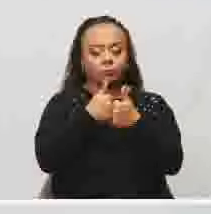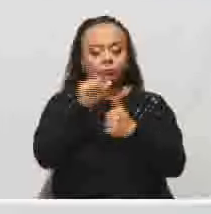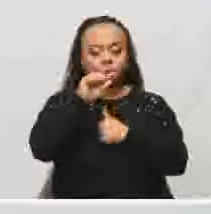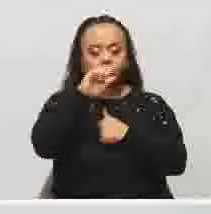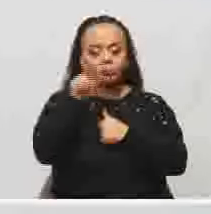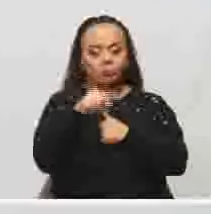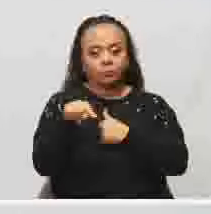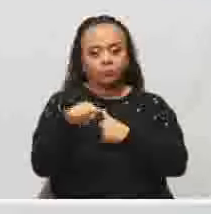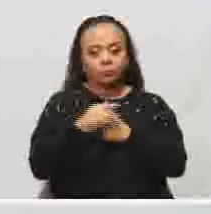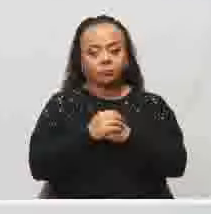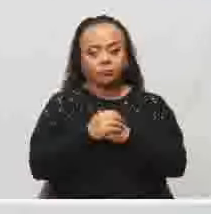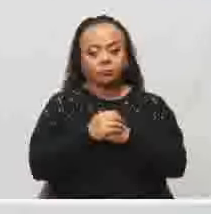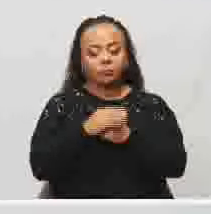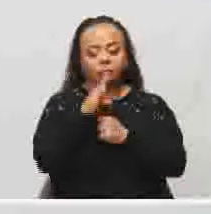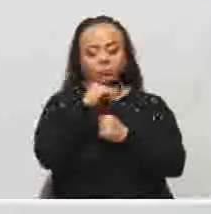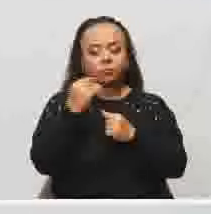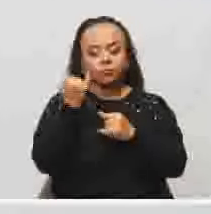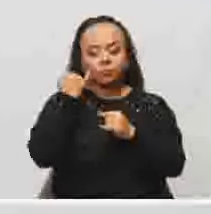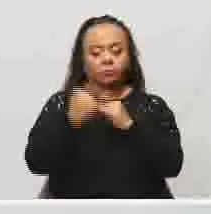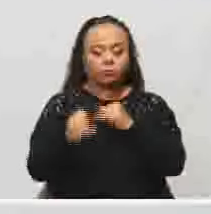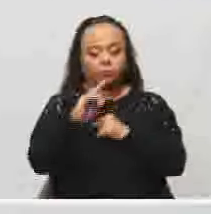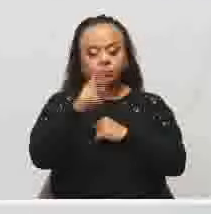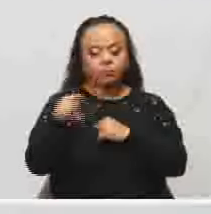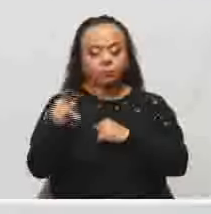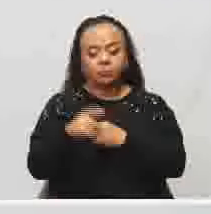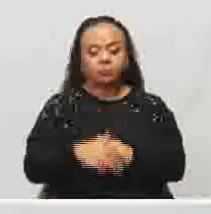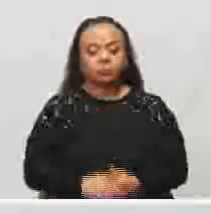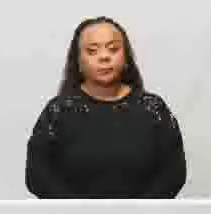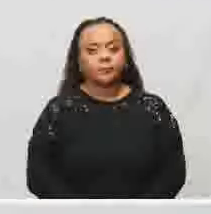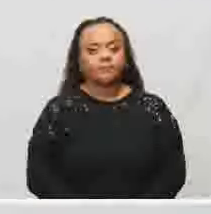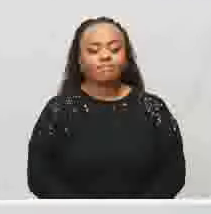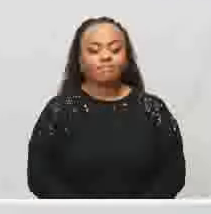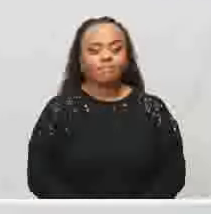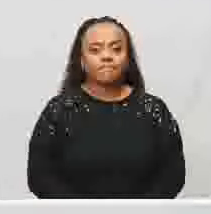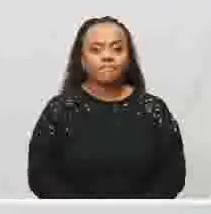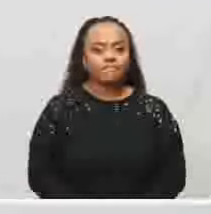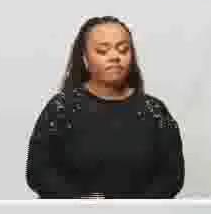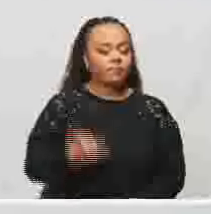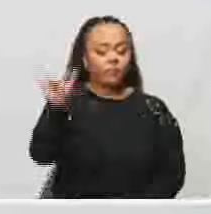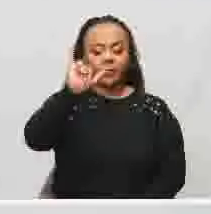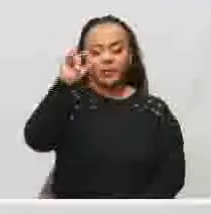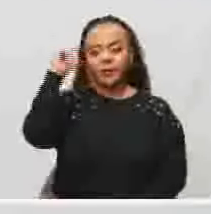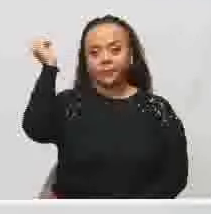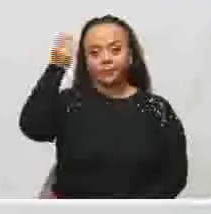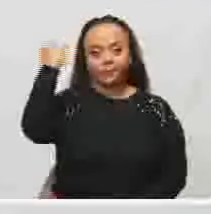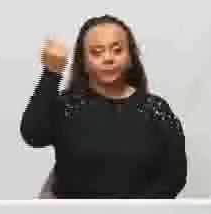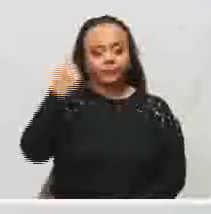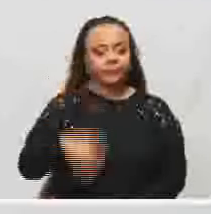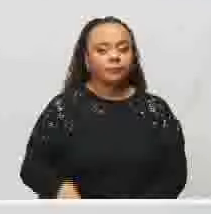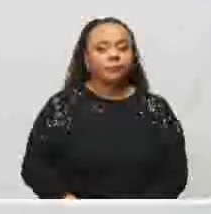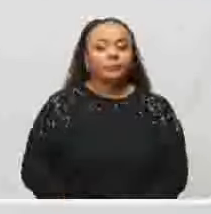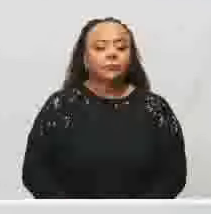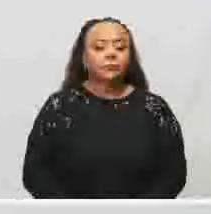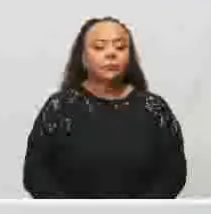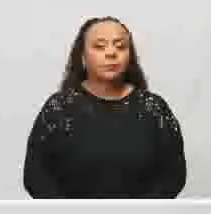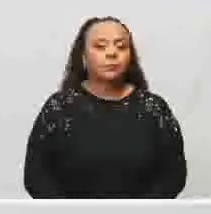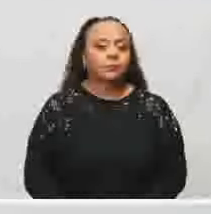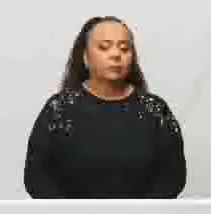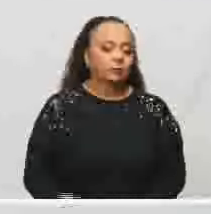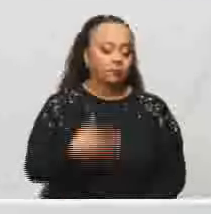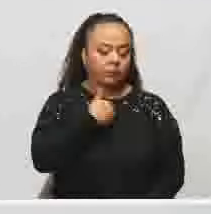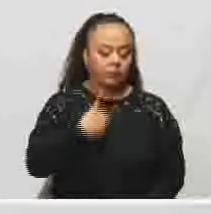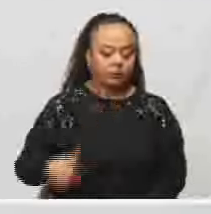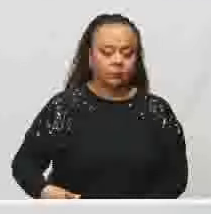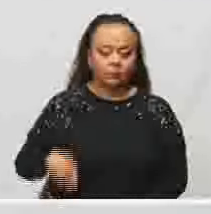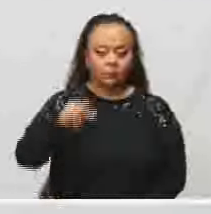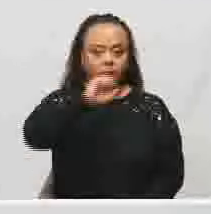saprisa y cierra en puntarenas igual que guanacasteca herediano y